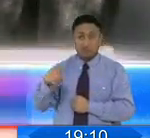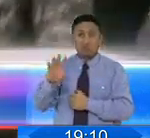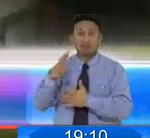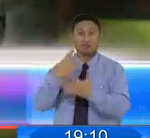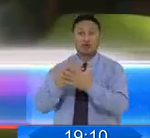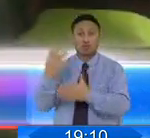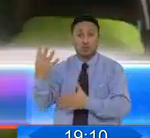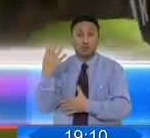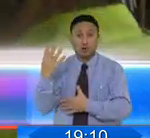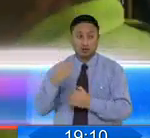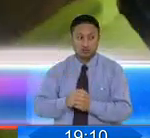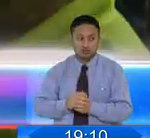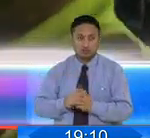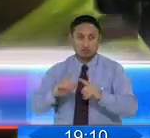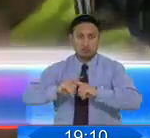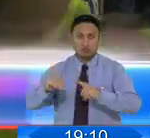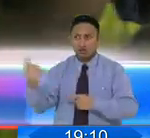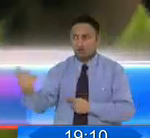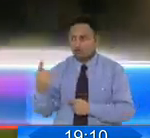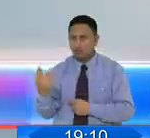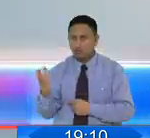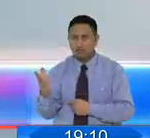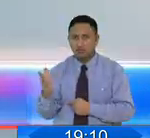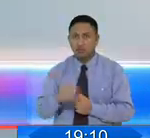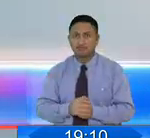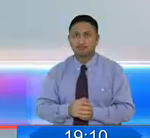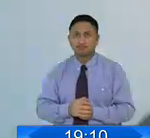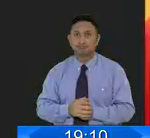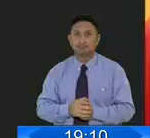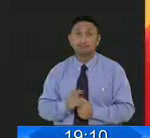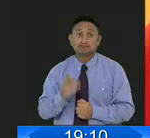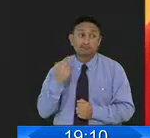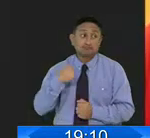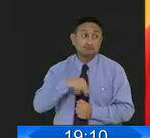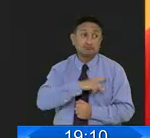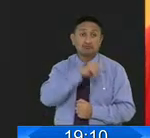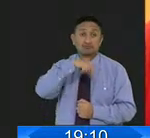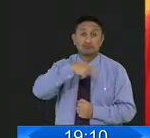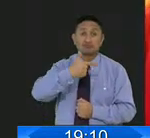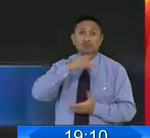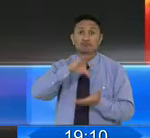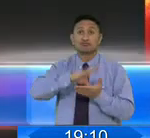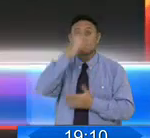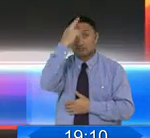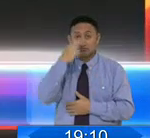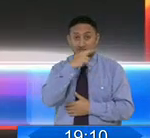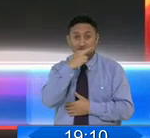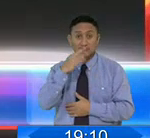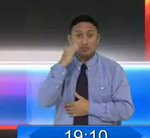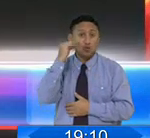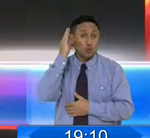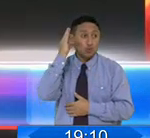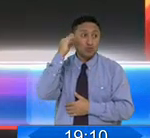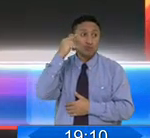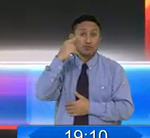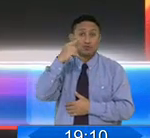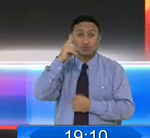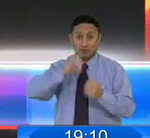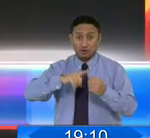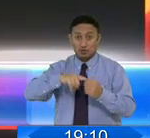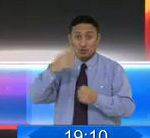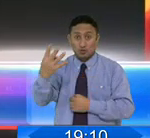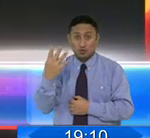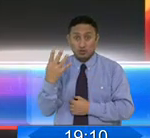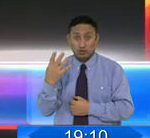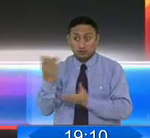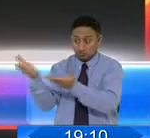junio, pero no asistió a la convocatoria. Nosotros, como Centro de Rehabilitación Social Varones Quito número 4, le dimos todas